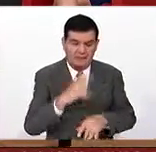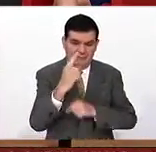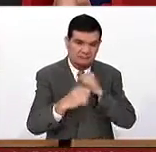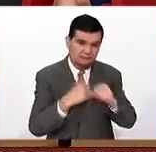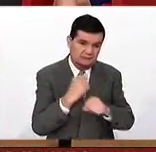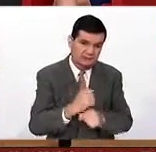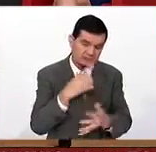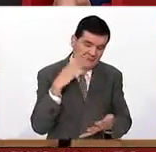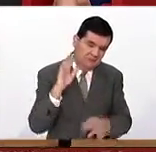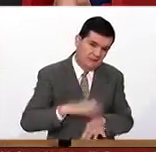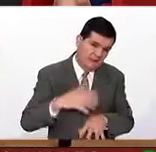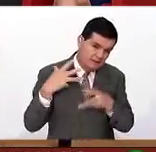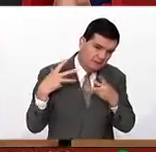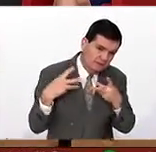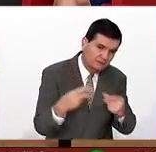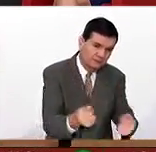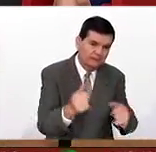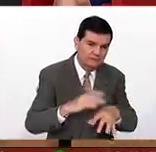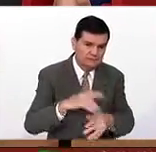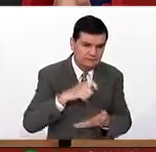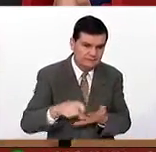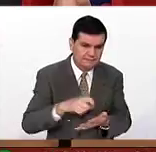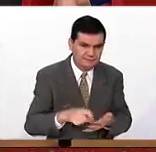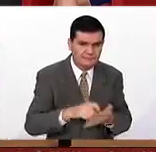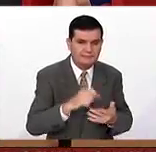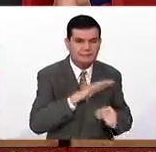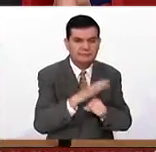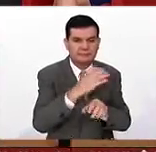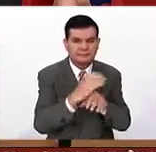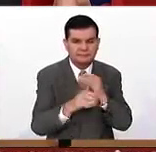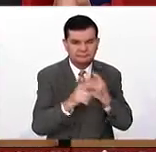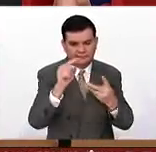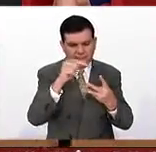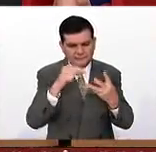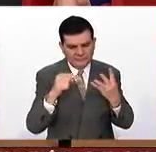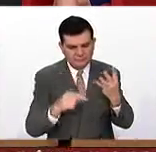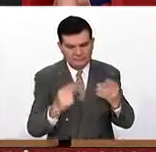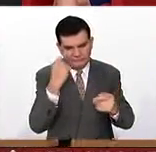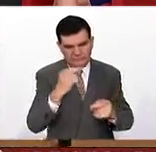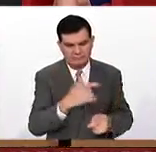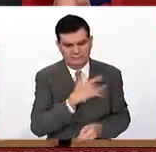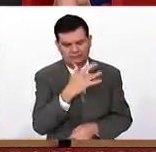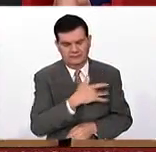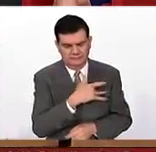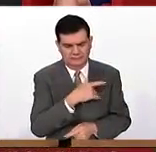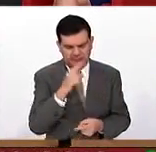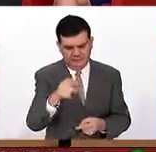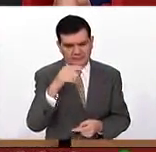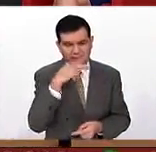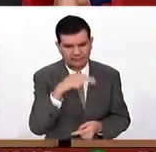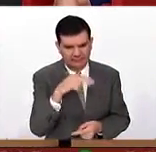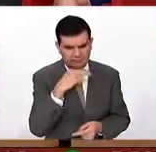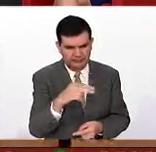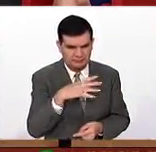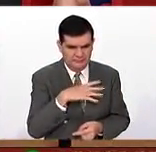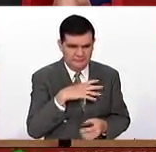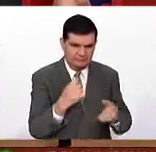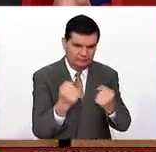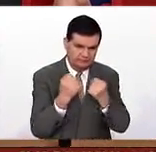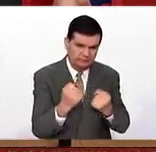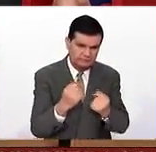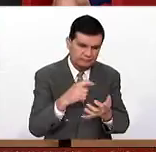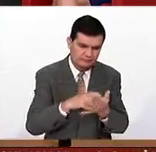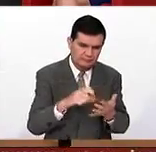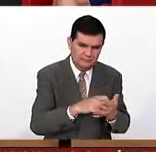año es la que más se gasta en el sentido cuáles serían los rubros a considerar la época navideña tiene una fuerte competencia